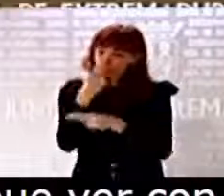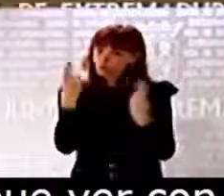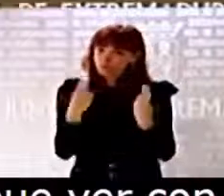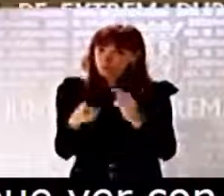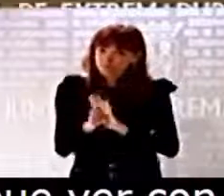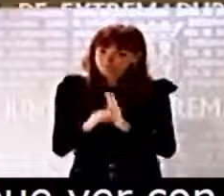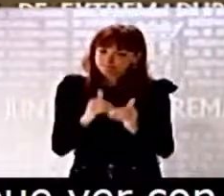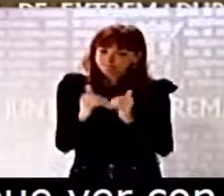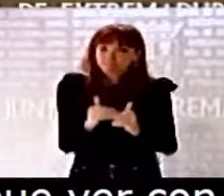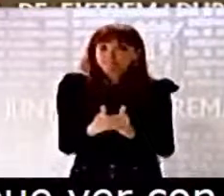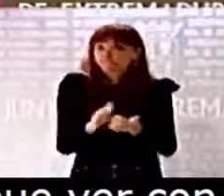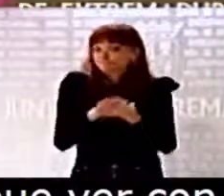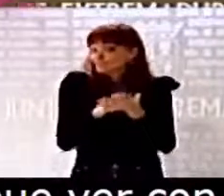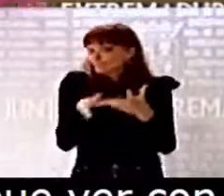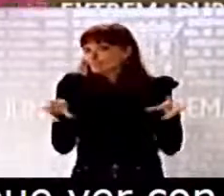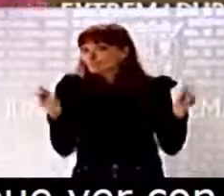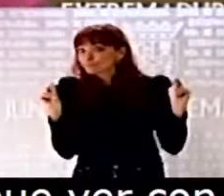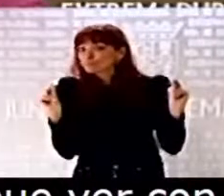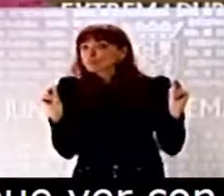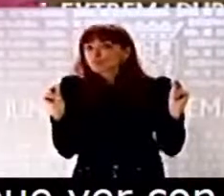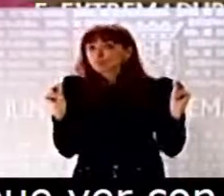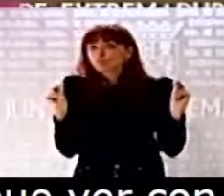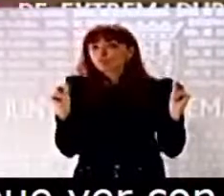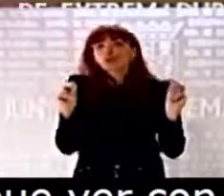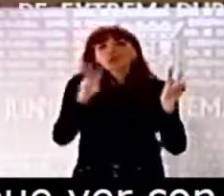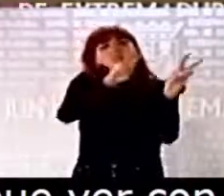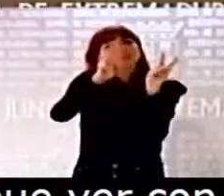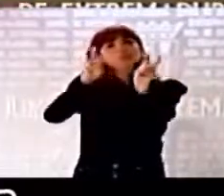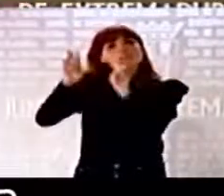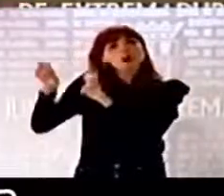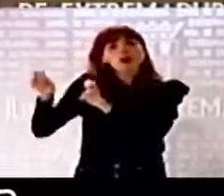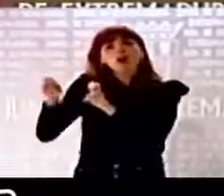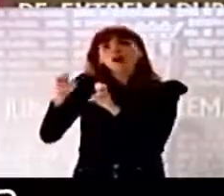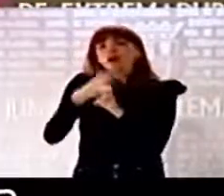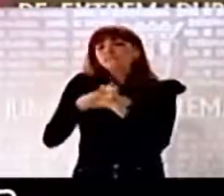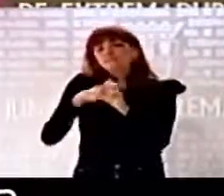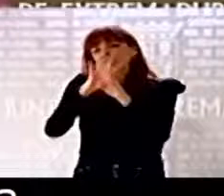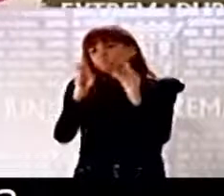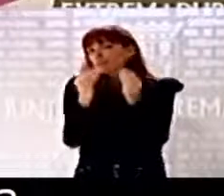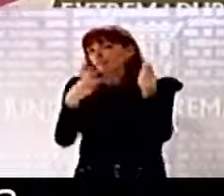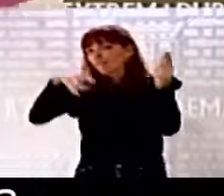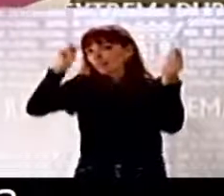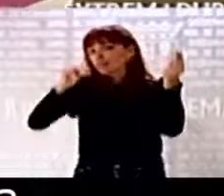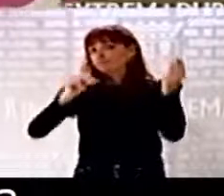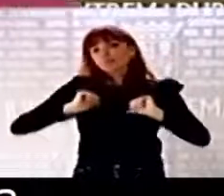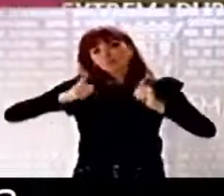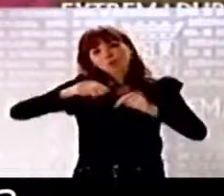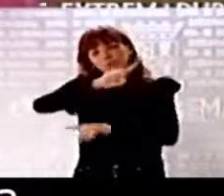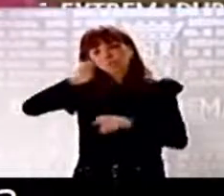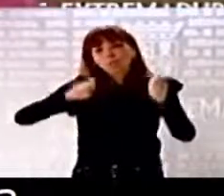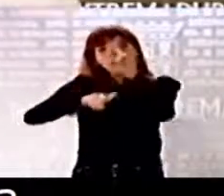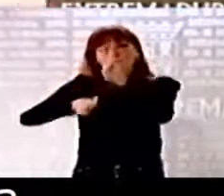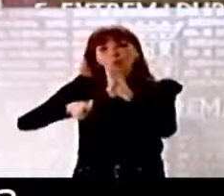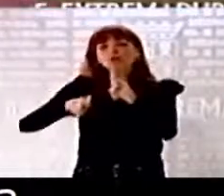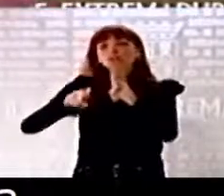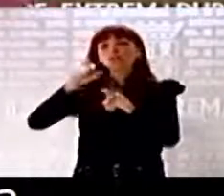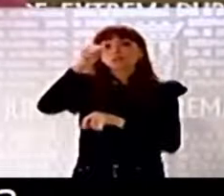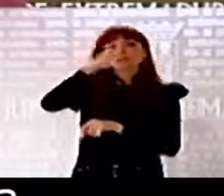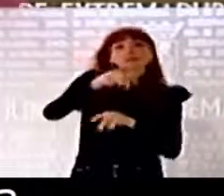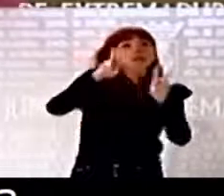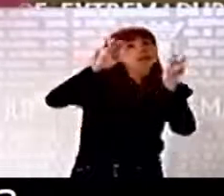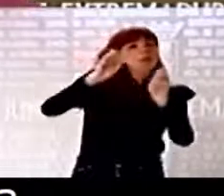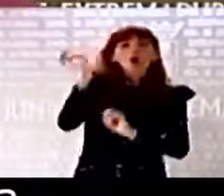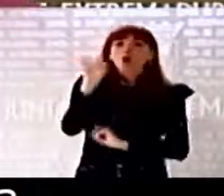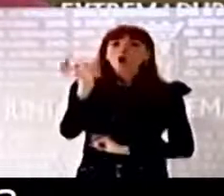públicas. Con esto termino todas las cuestiones que quería trasladarles y comenzamos las preguntas de estas o de